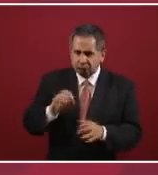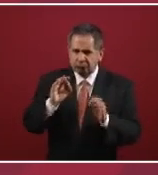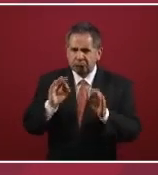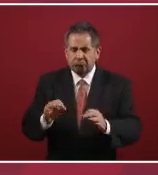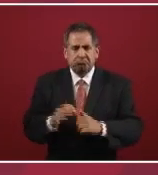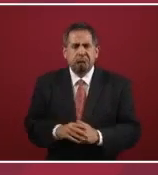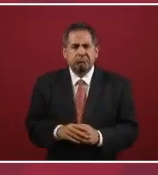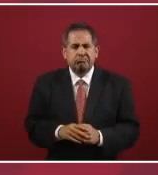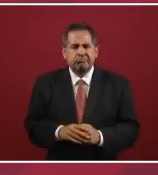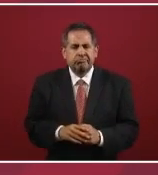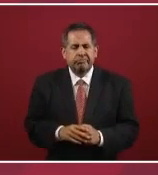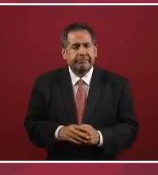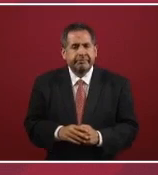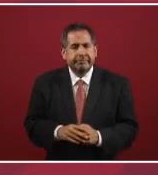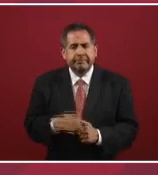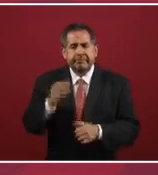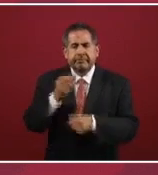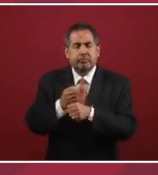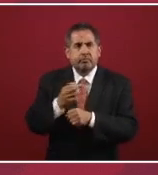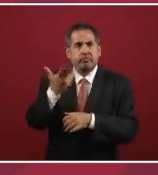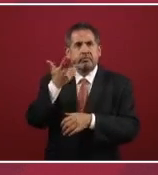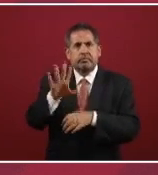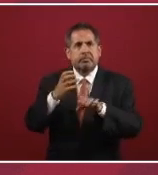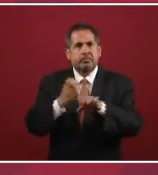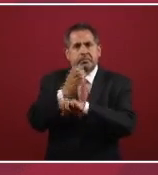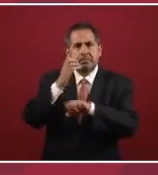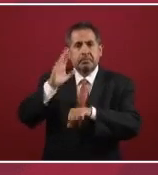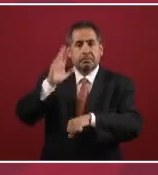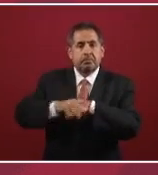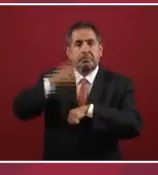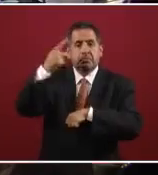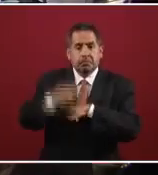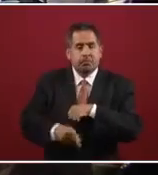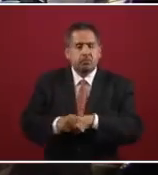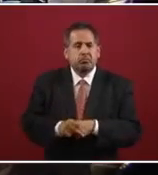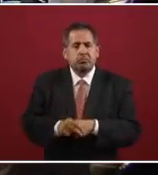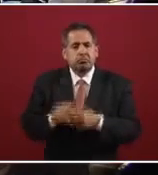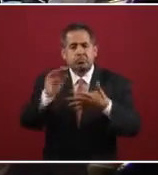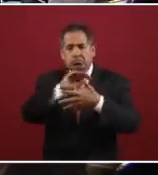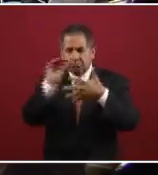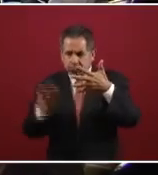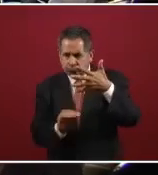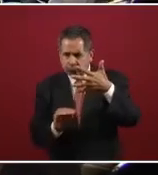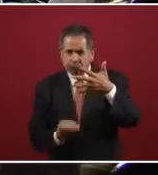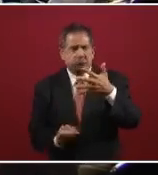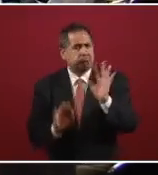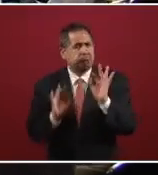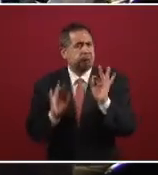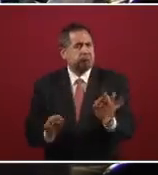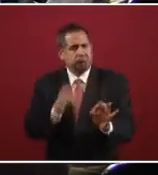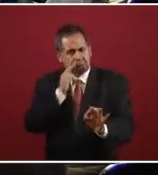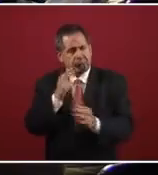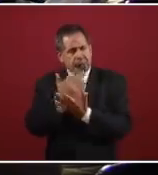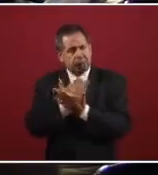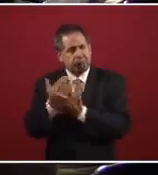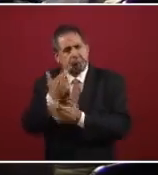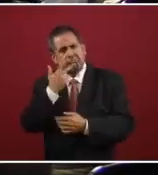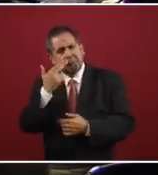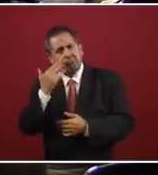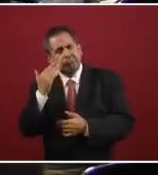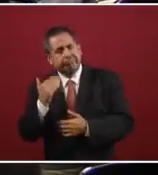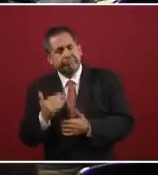está en los 10 estados con más violencia en el